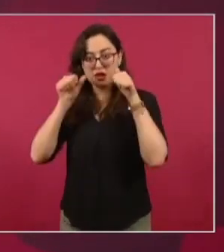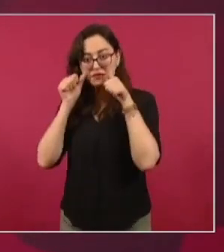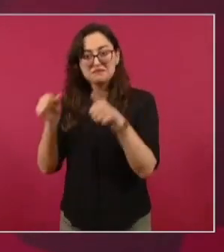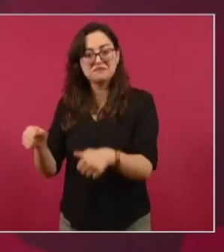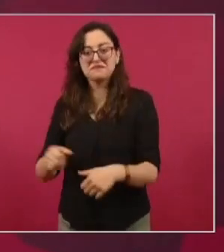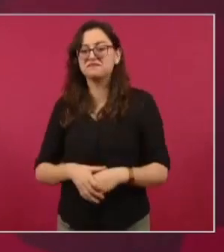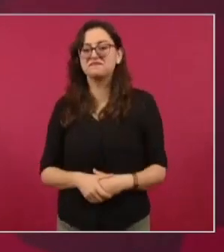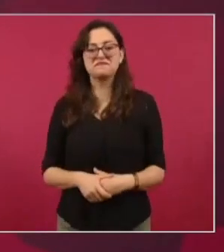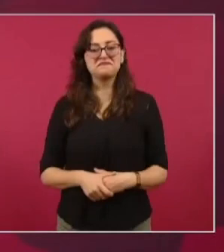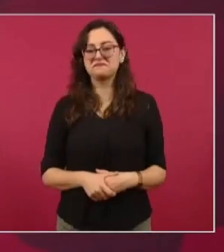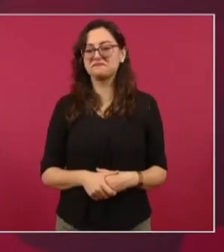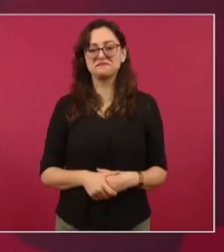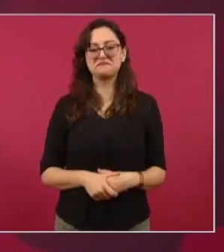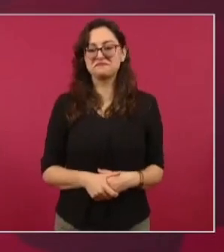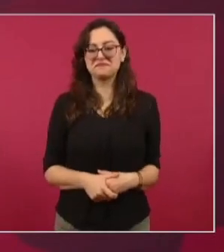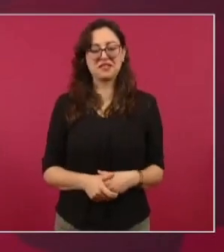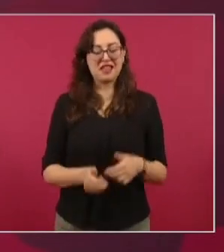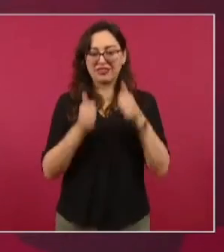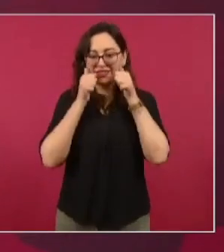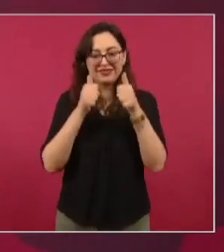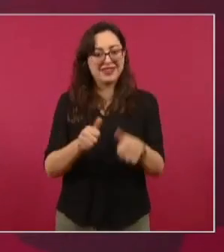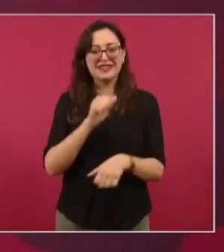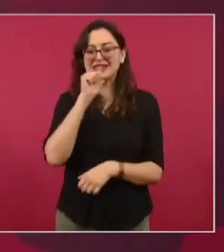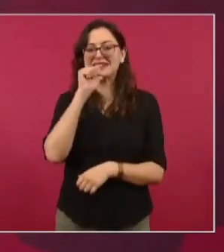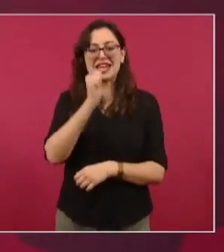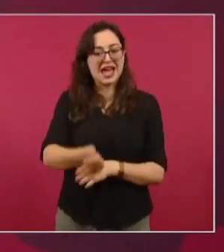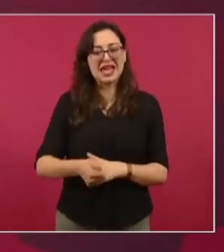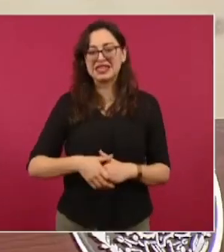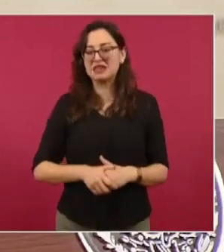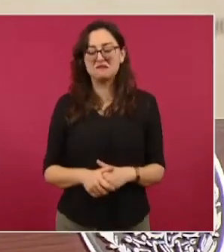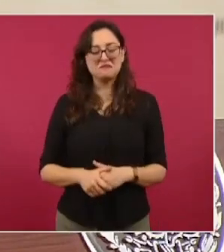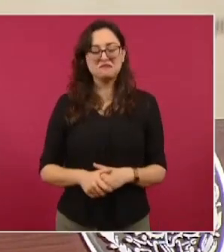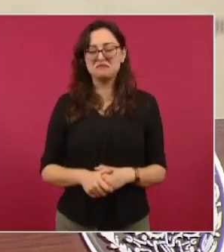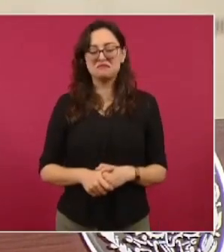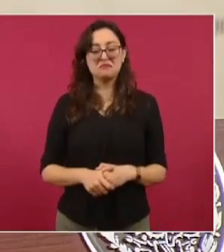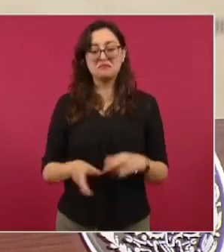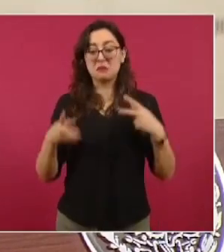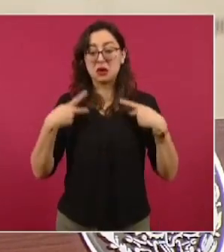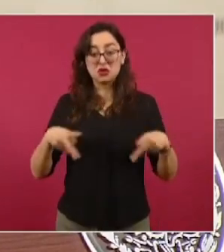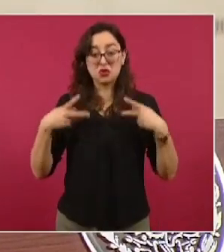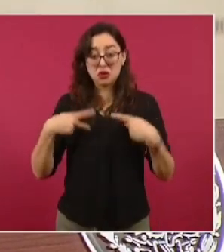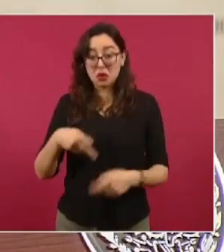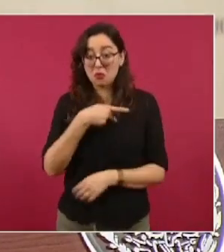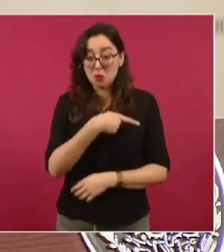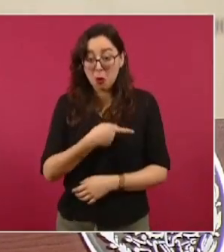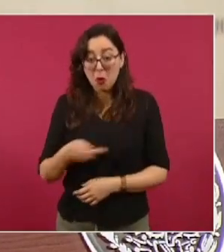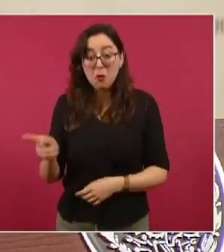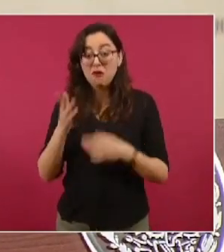no atienden a la gente pobre